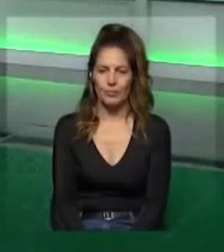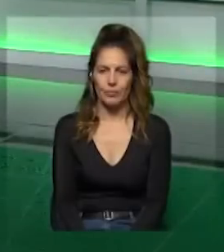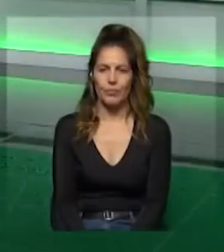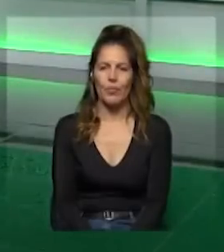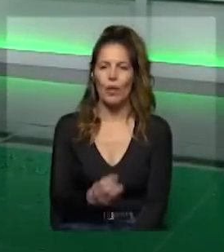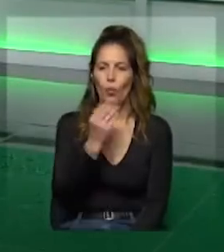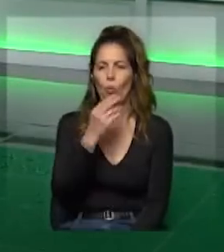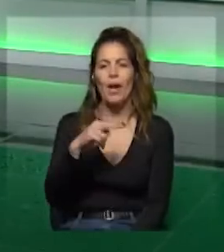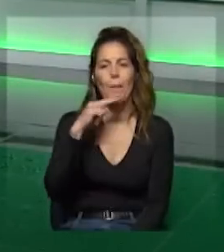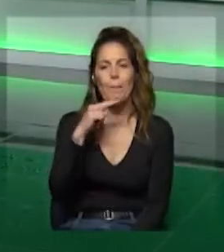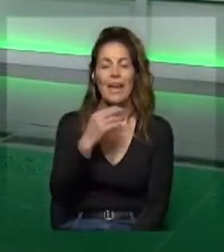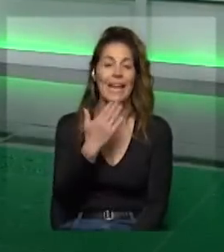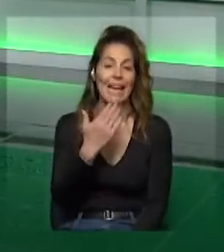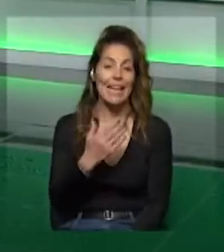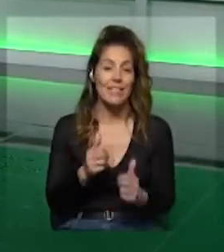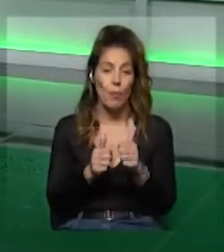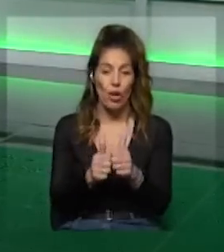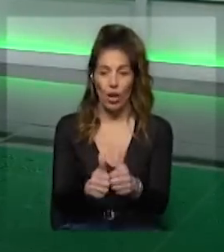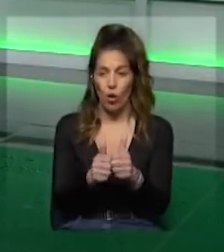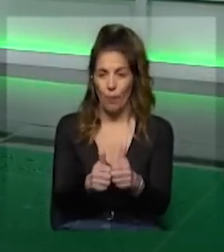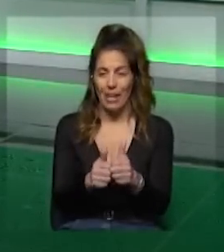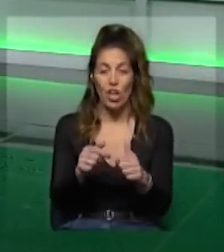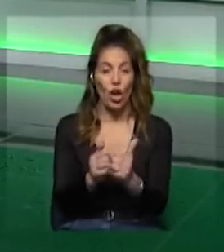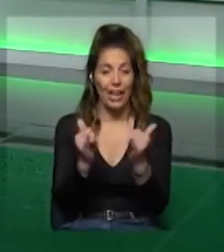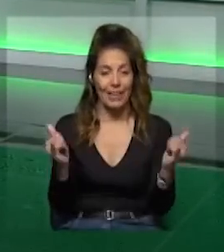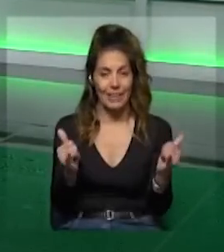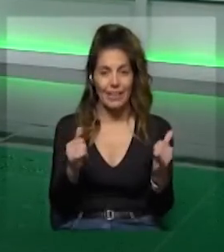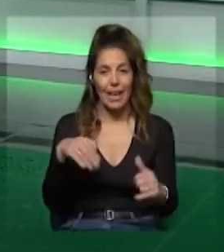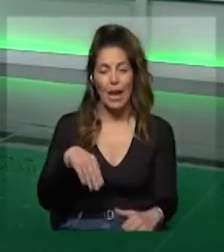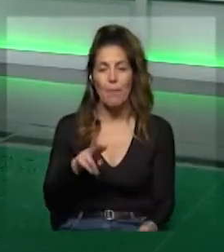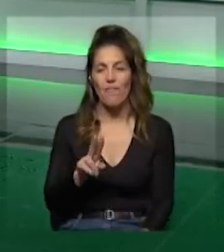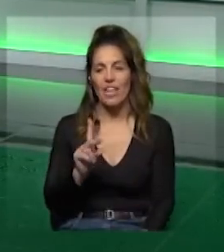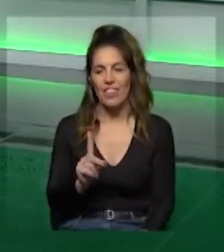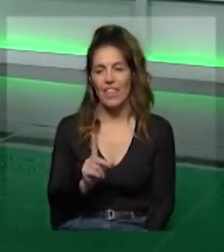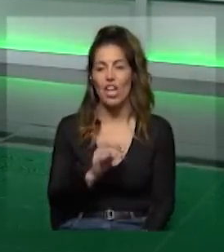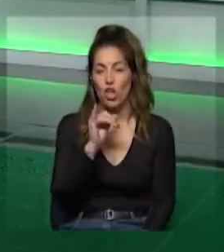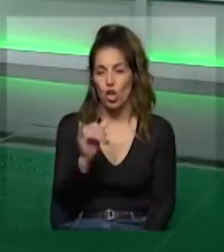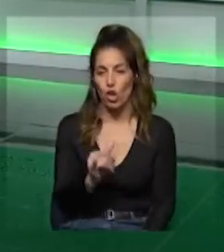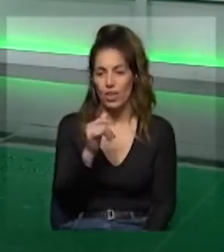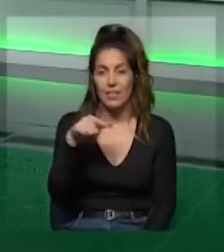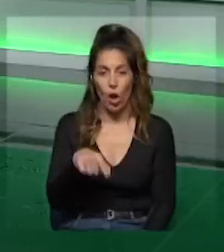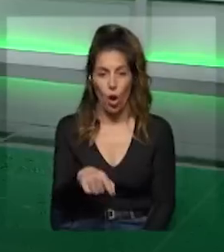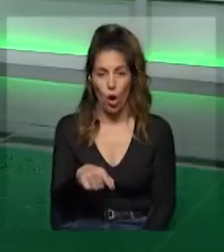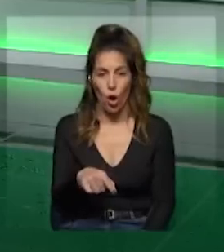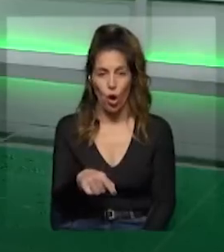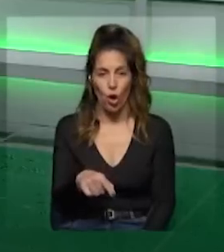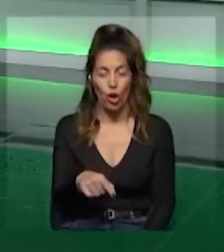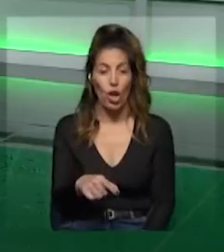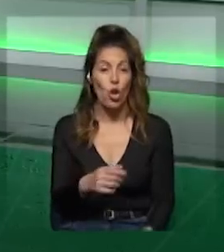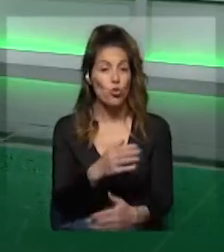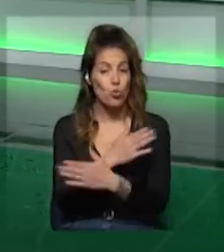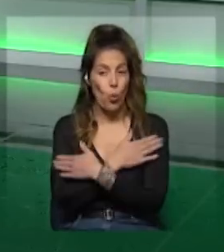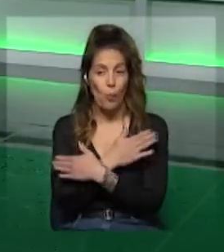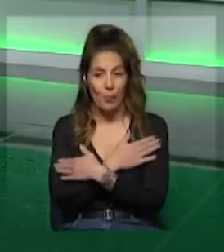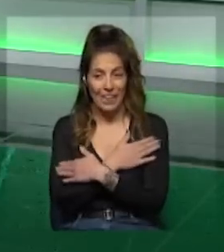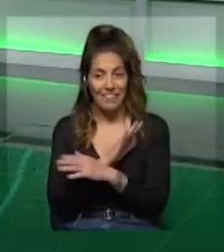muy buen viernes Muchas gracias por acompañarnos este día en md noticias edición central y Hoy estamos con plantel suplente Cómo estás